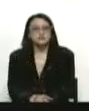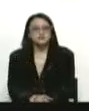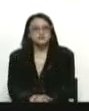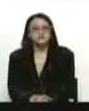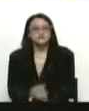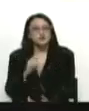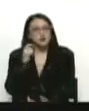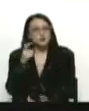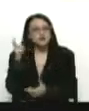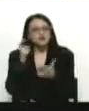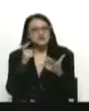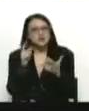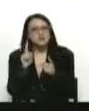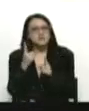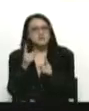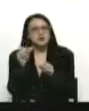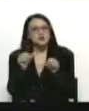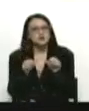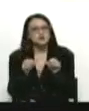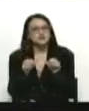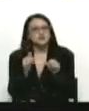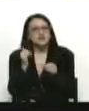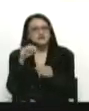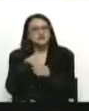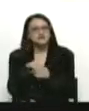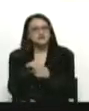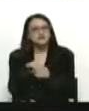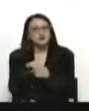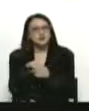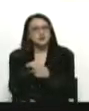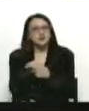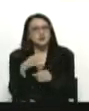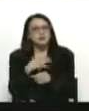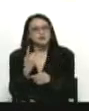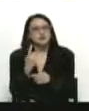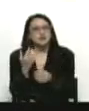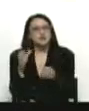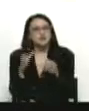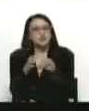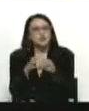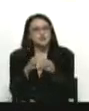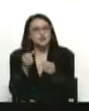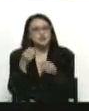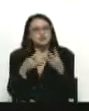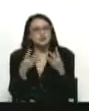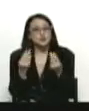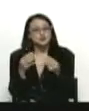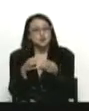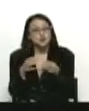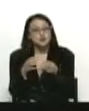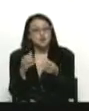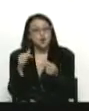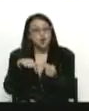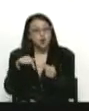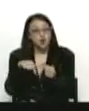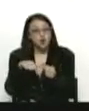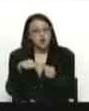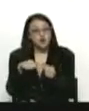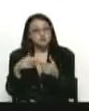Recuerdo que Chávez fue de los pioneros que hablaba de esa inserción multipolar. No podía ser solo con un bloque, tenían que ser con muchos bloques. Hoy en día, después de tanto